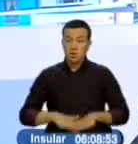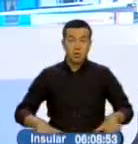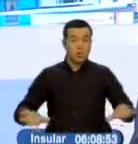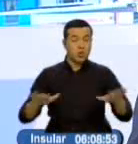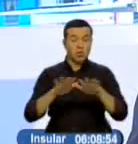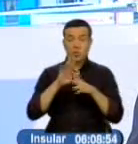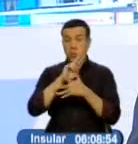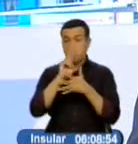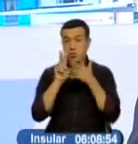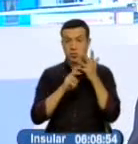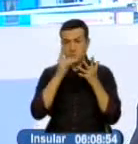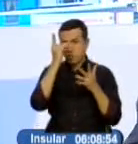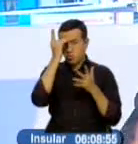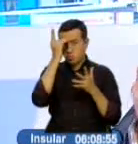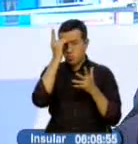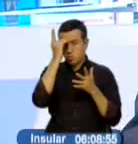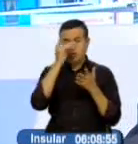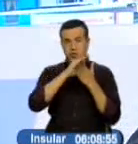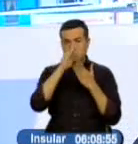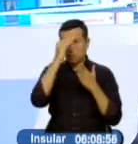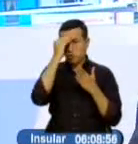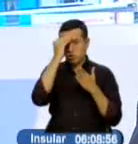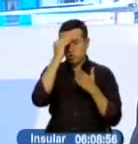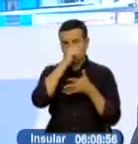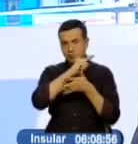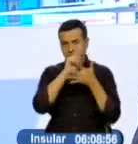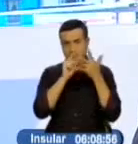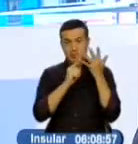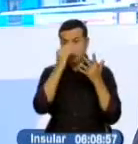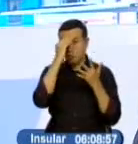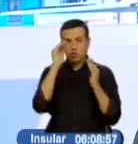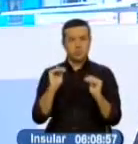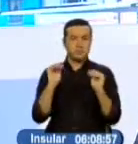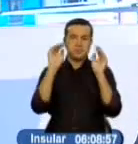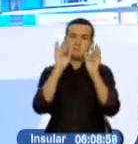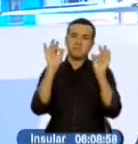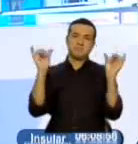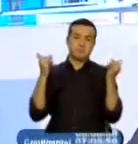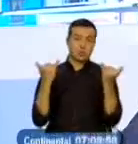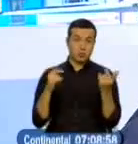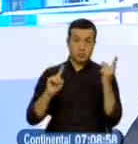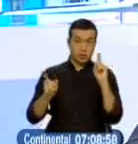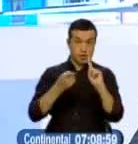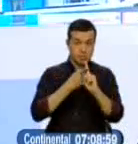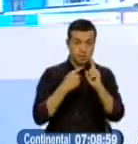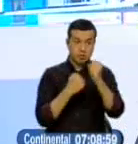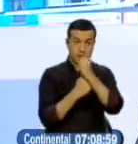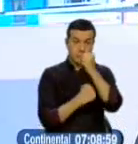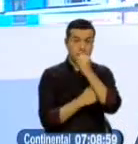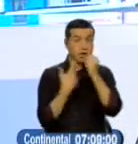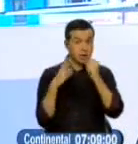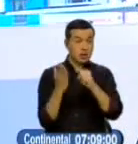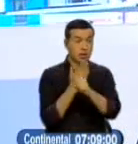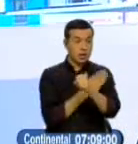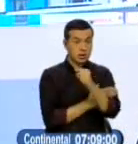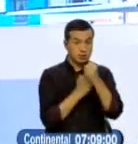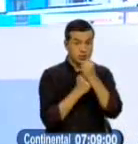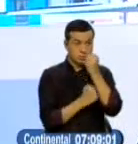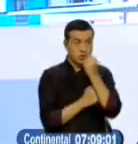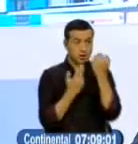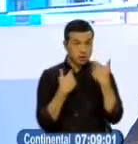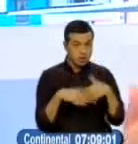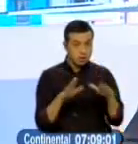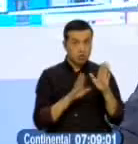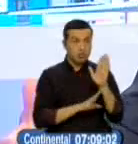los ámbitos de la educación. Y a partir de ahí, lo que yo quiero es primero solidificar lo que ya está construido, es